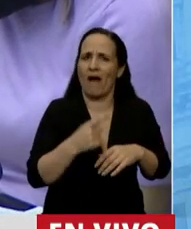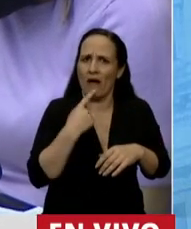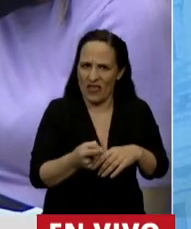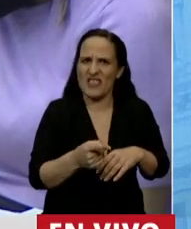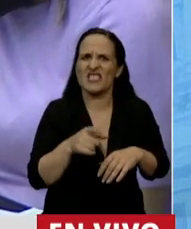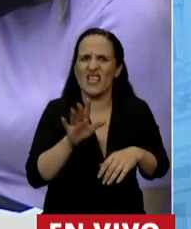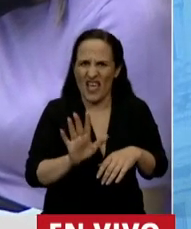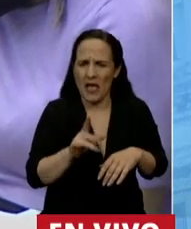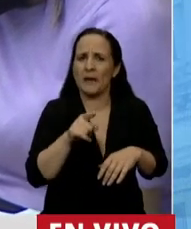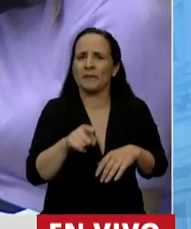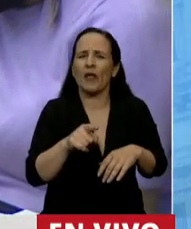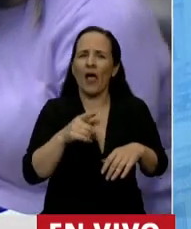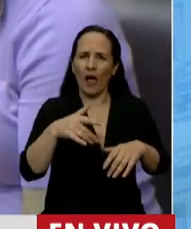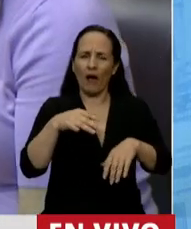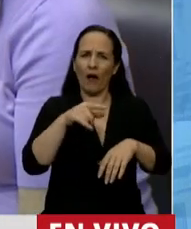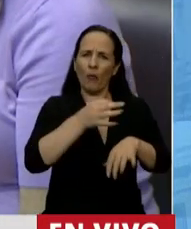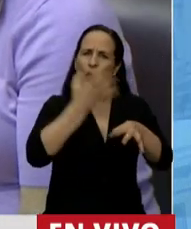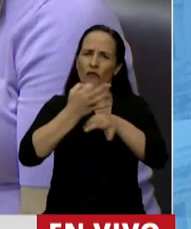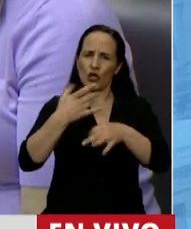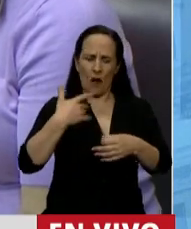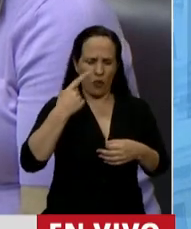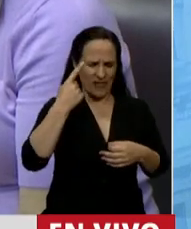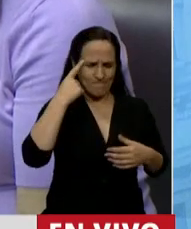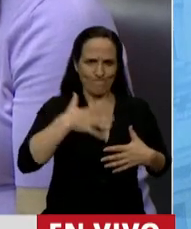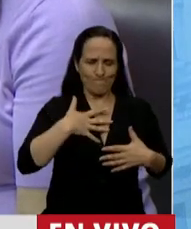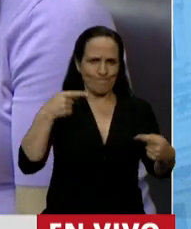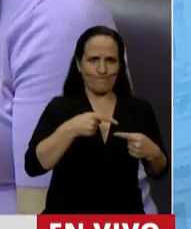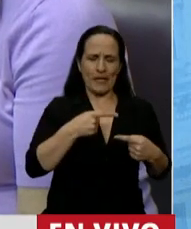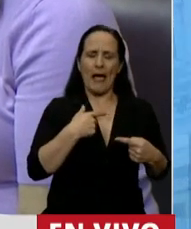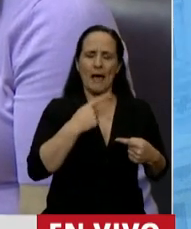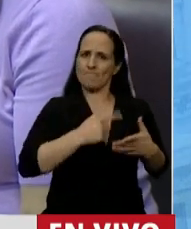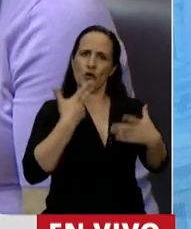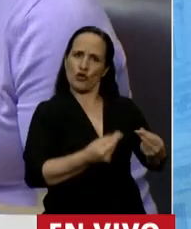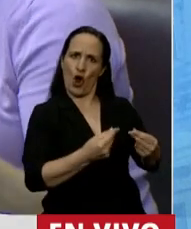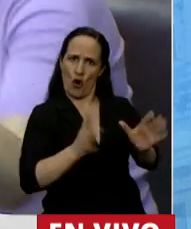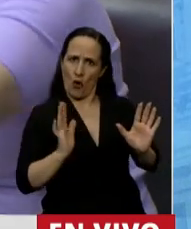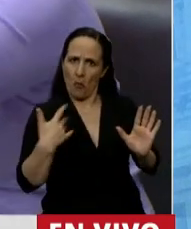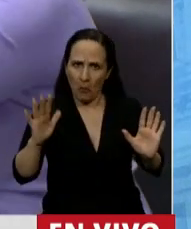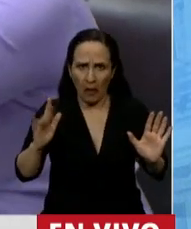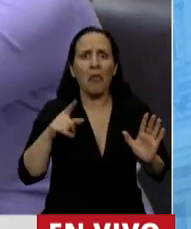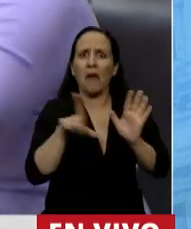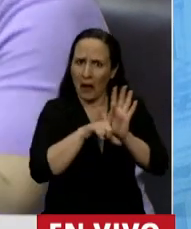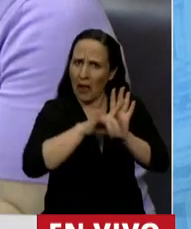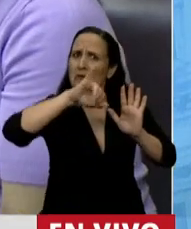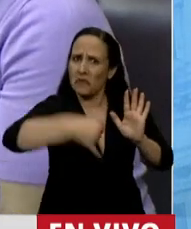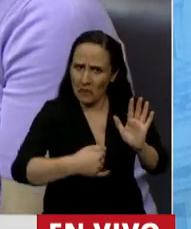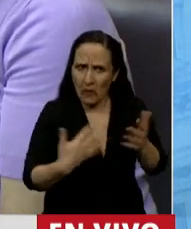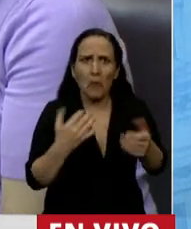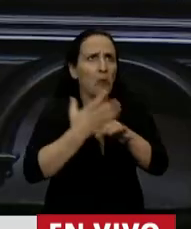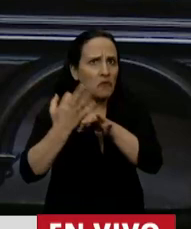que la posición de conciencia es un derecho de nuestros profesionales. Vamos a admitirlo en esta ley y van a tener la posibilidad de